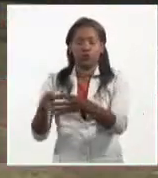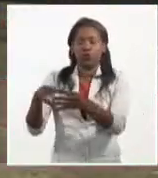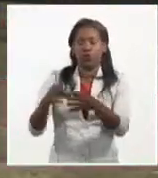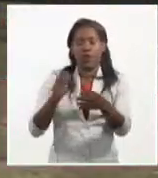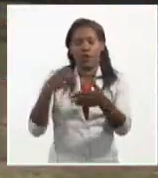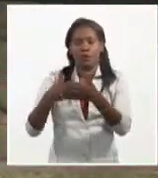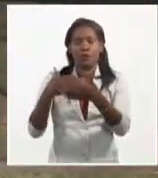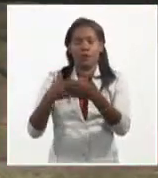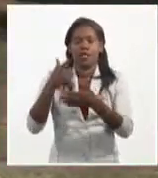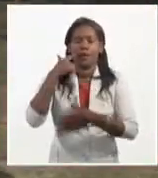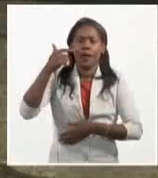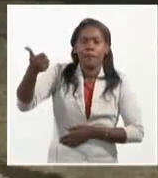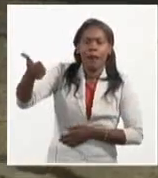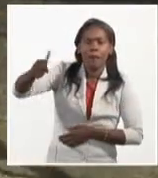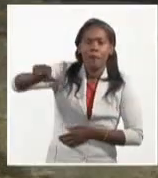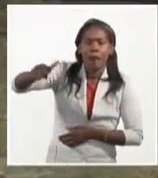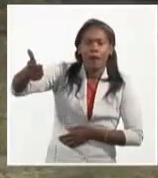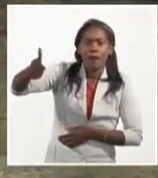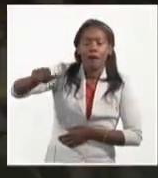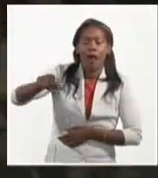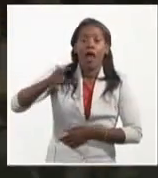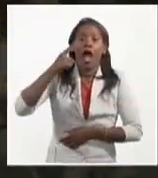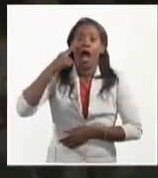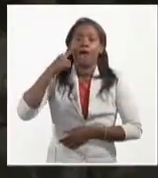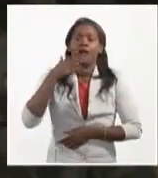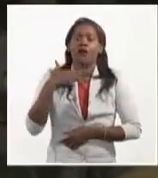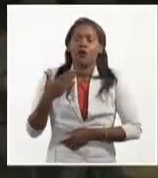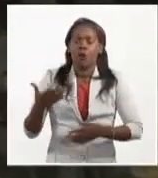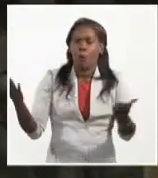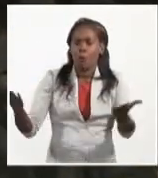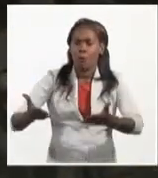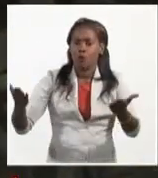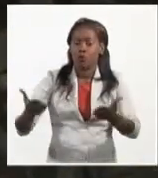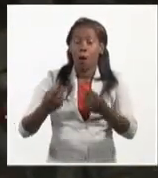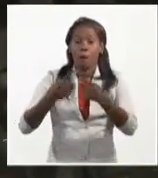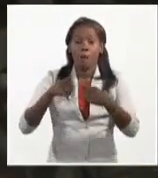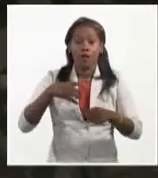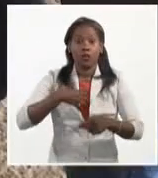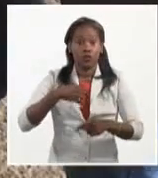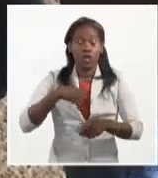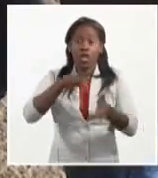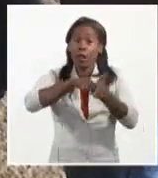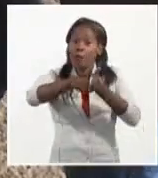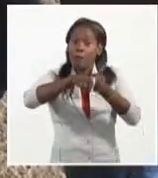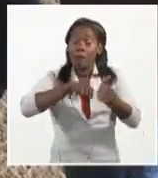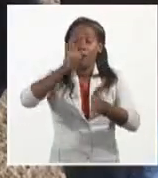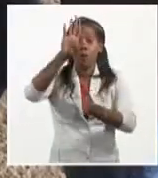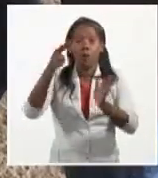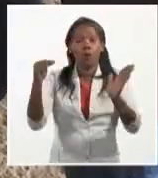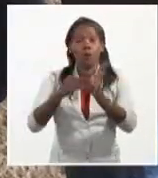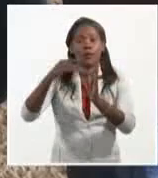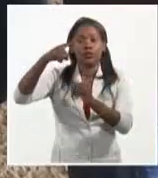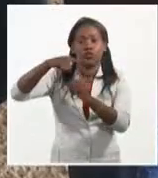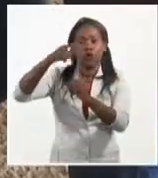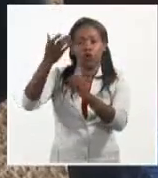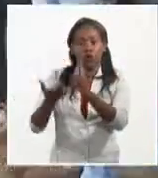cual tiene un plan de 4.500 toneladas de azúcar a completar en 61 días a partir del